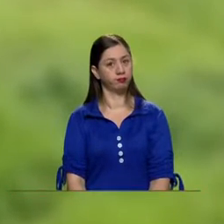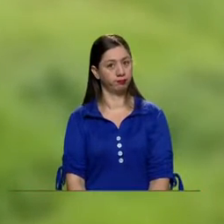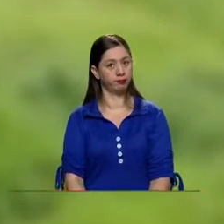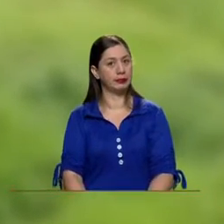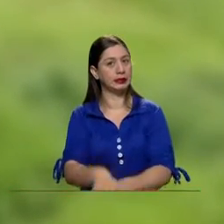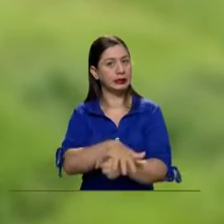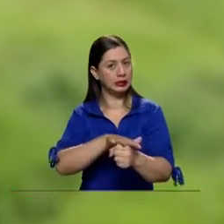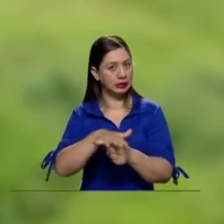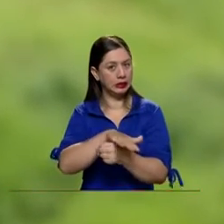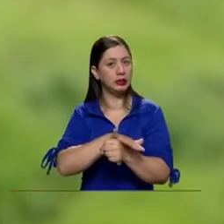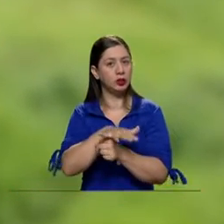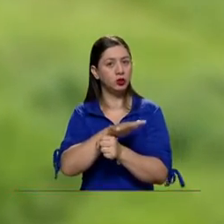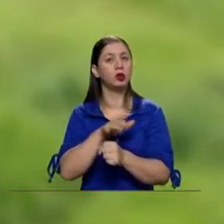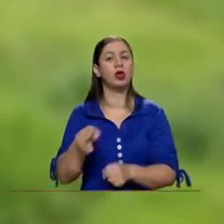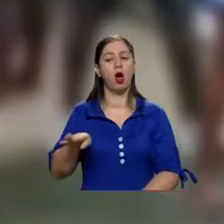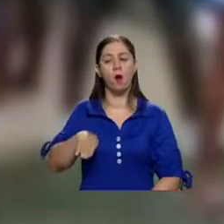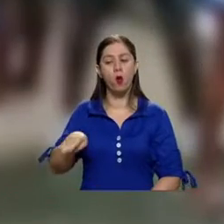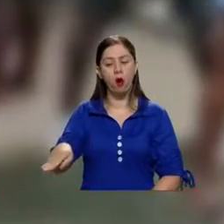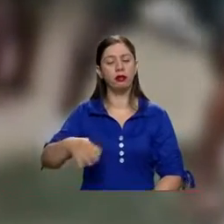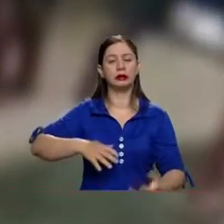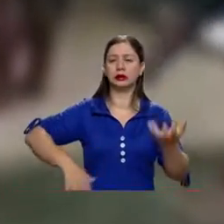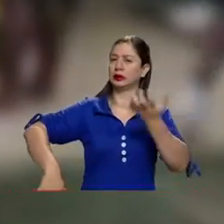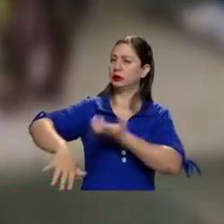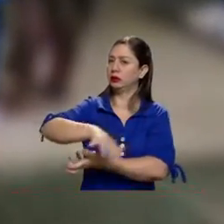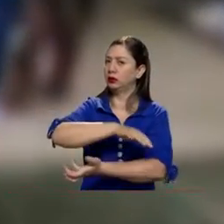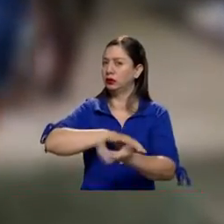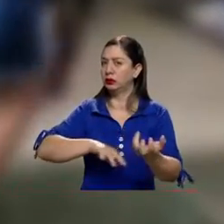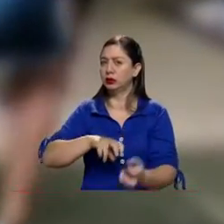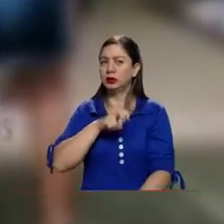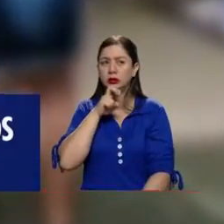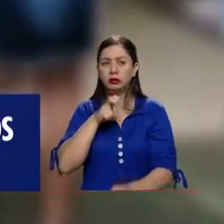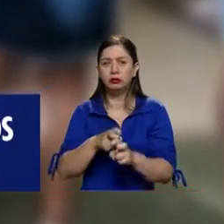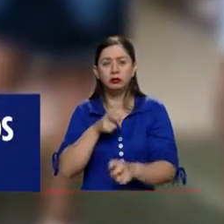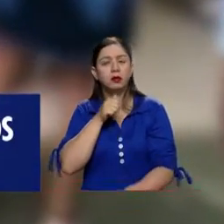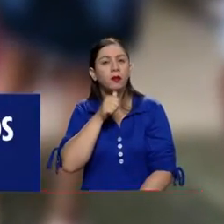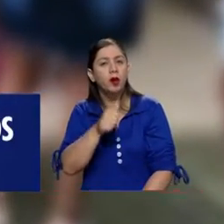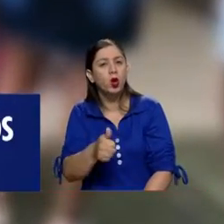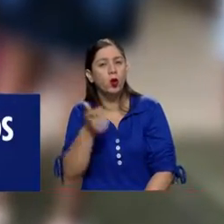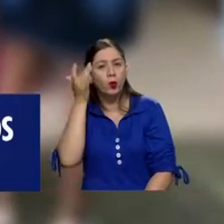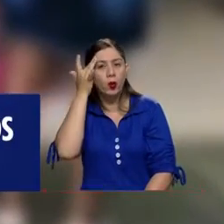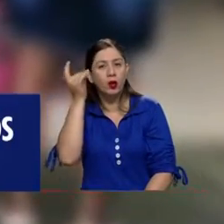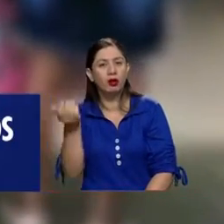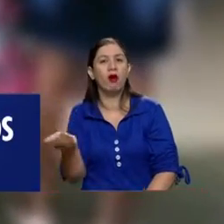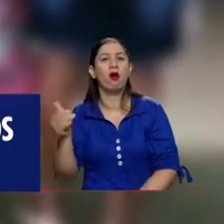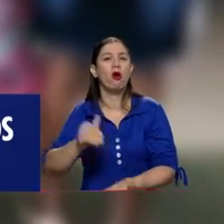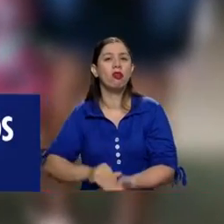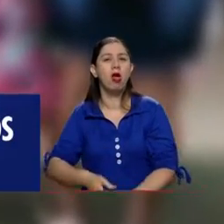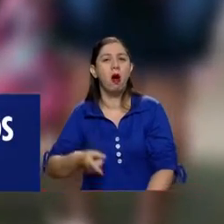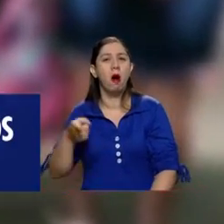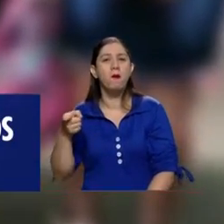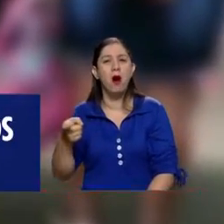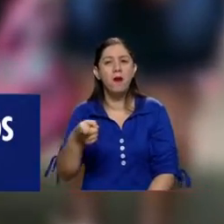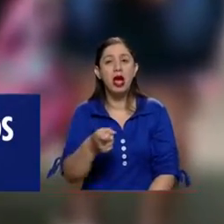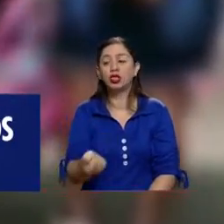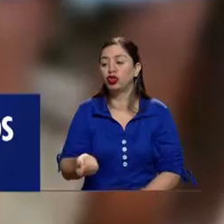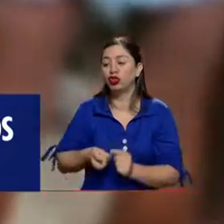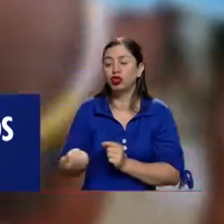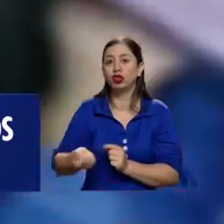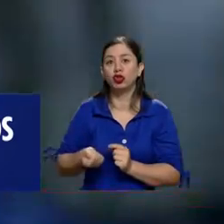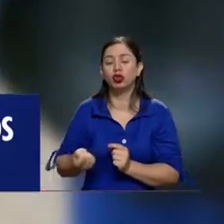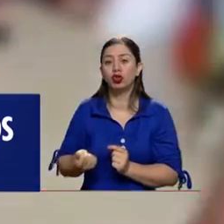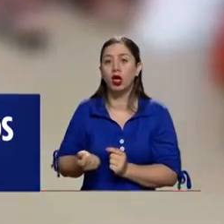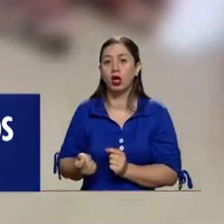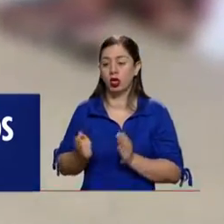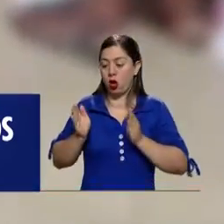es que la situación de orden público en Buenaventura se complicó en las últimas horas por una nueva balacera cerca del cementerio que obligó a